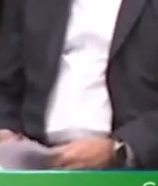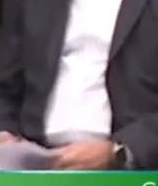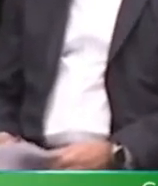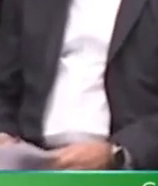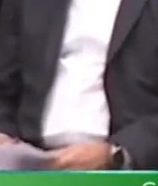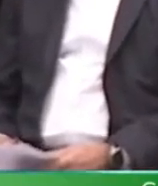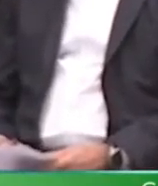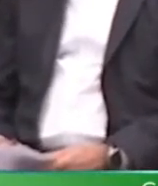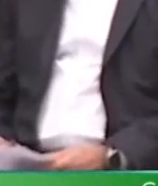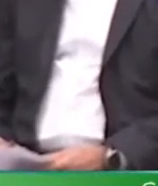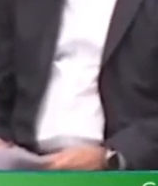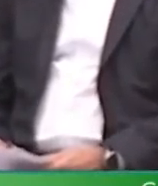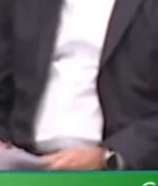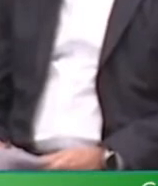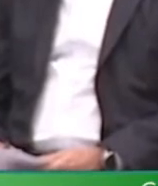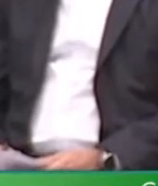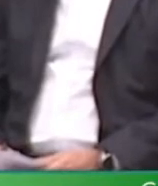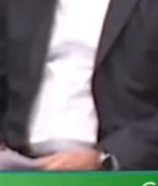lo traicionan.